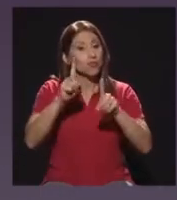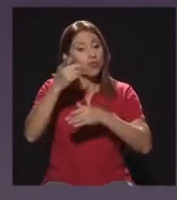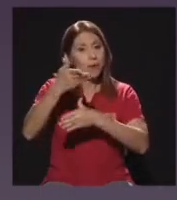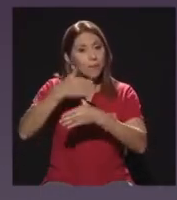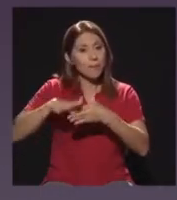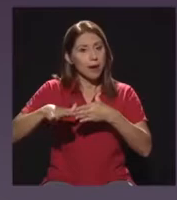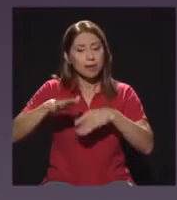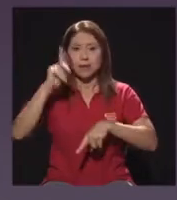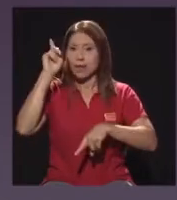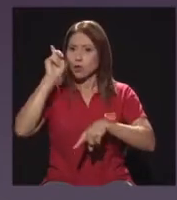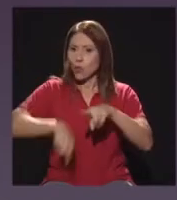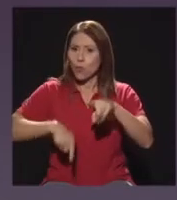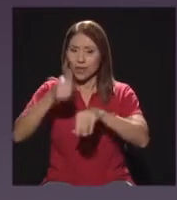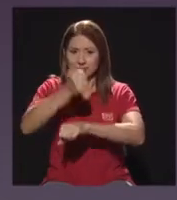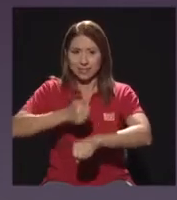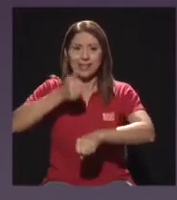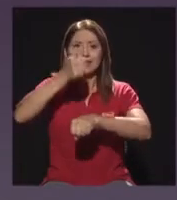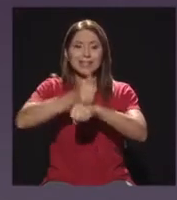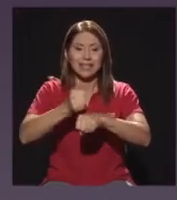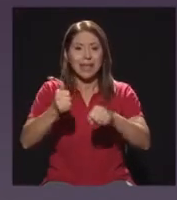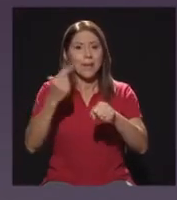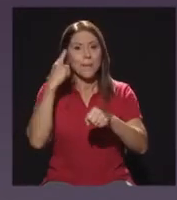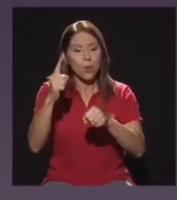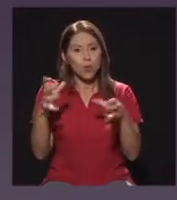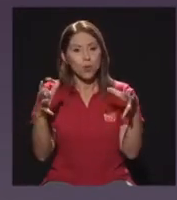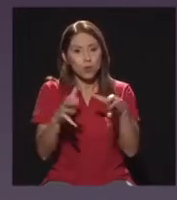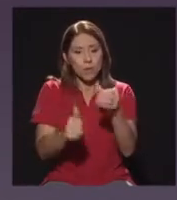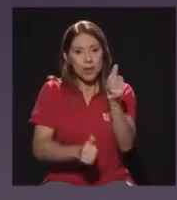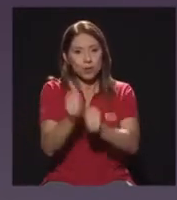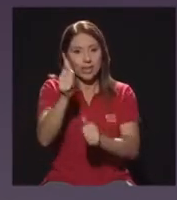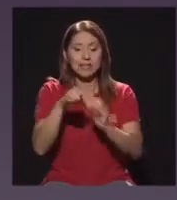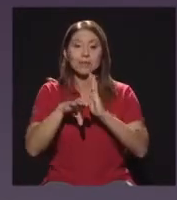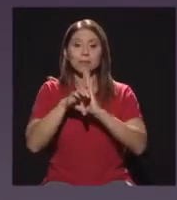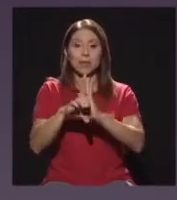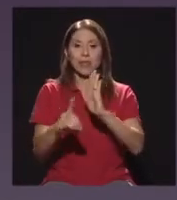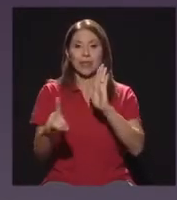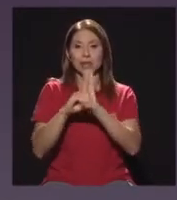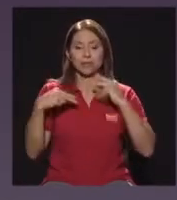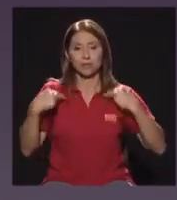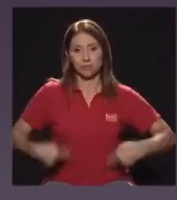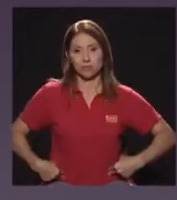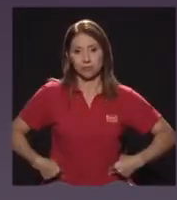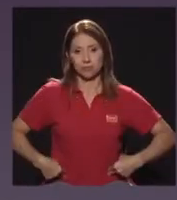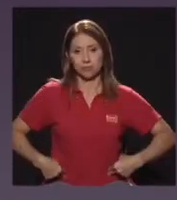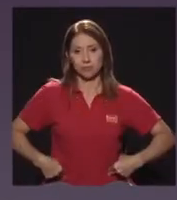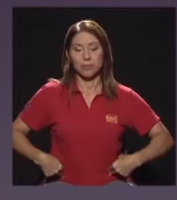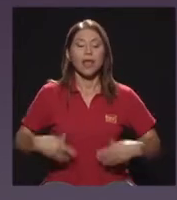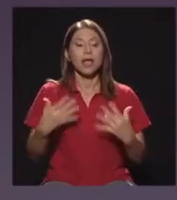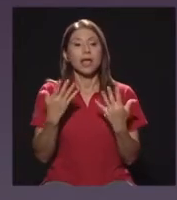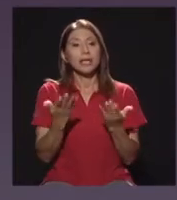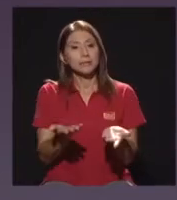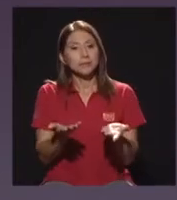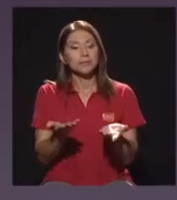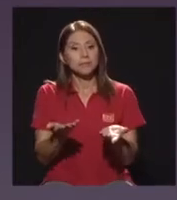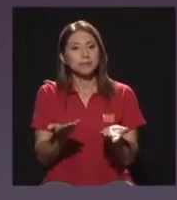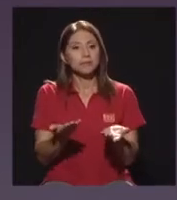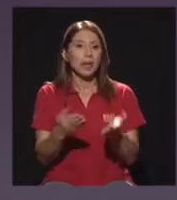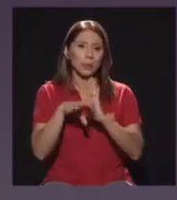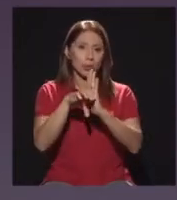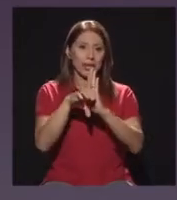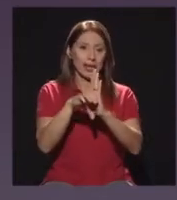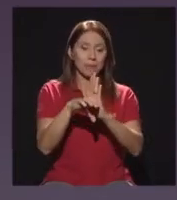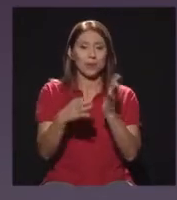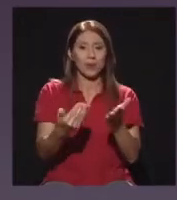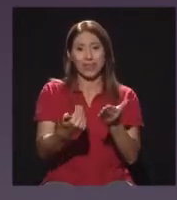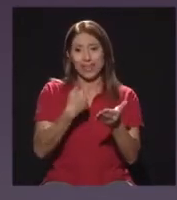puede ser determinada por esas mayorías como lo son los derechos humanos y en este sentido tenemos por ejemplo el